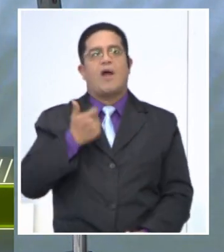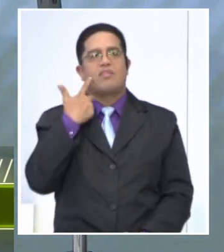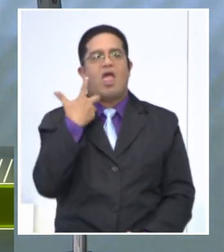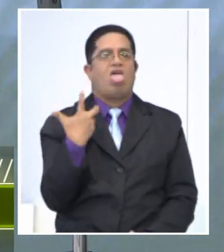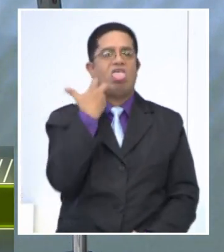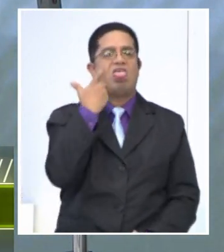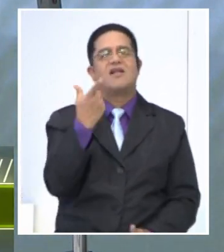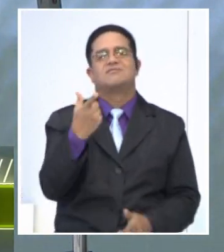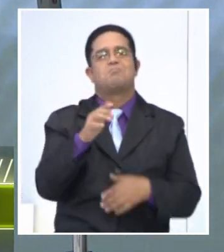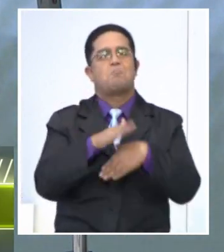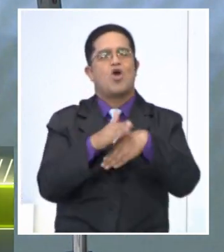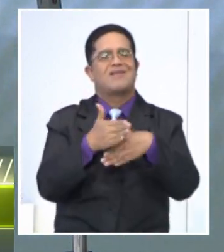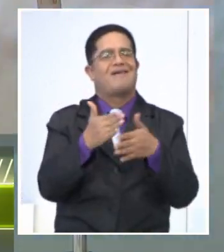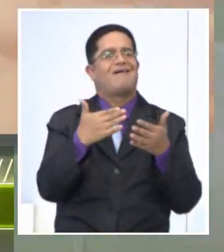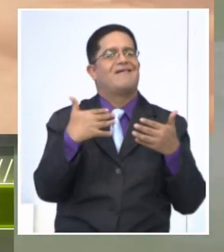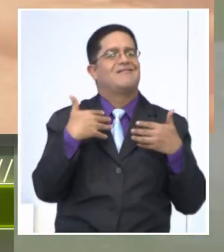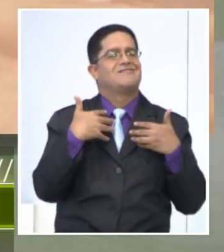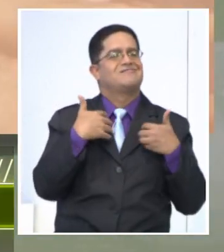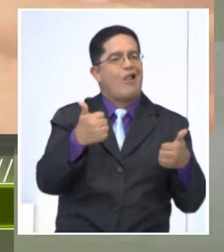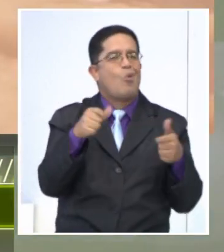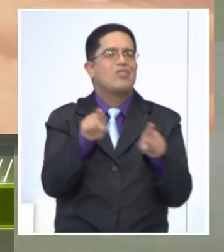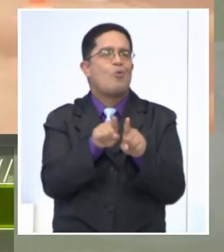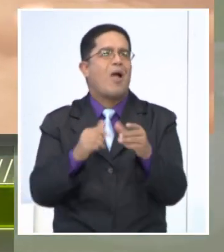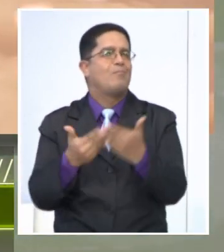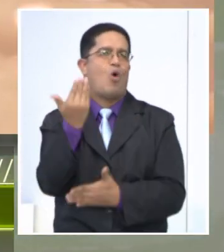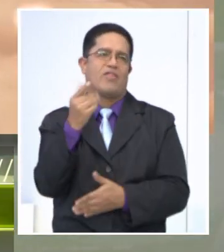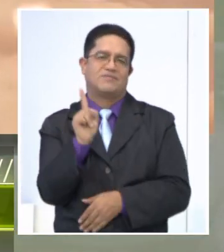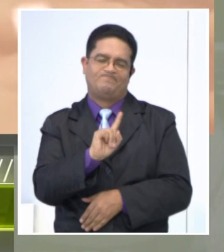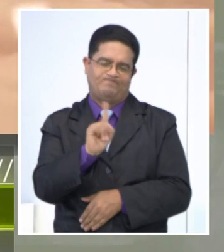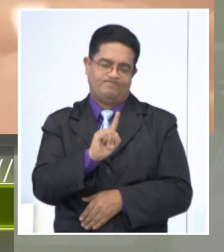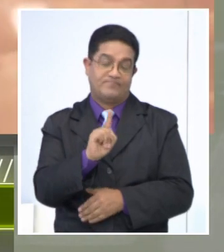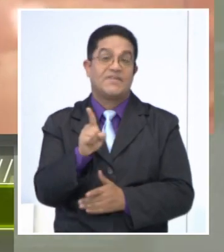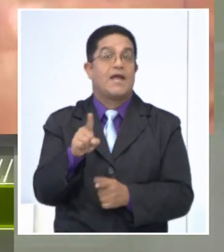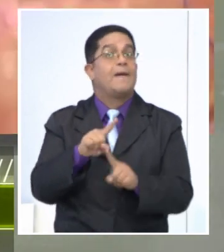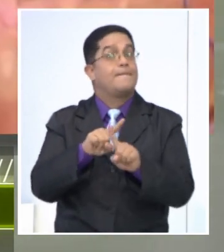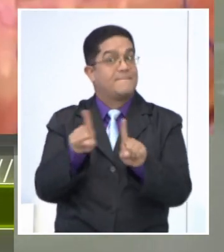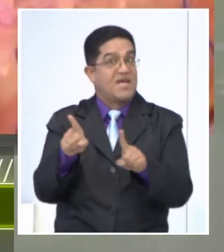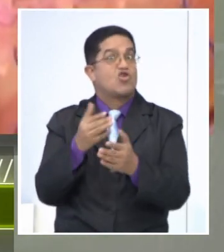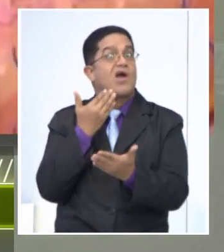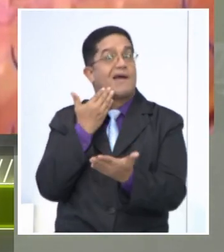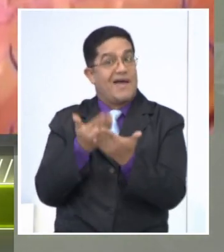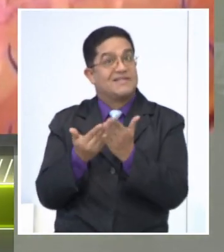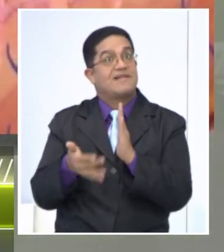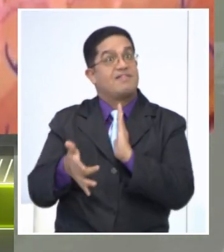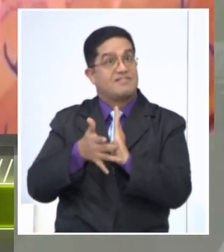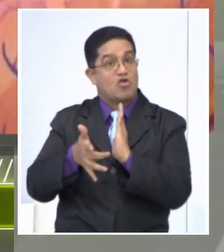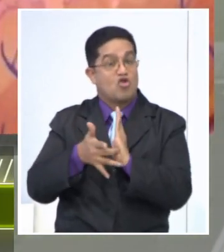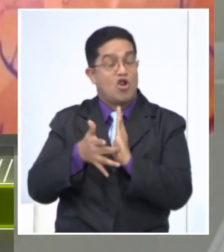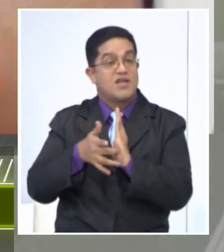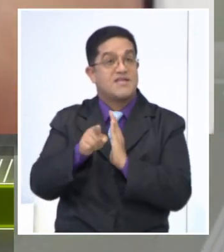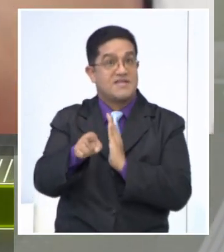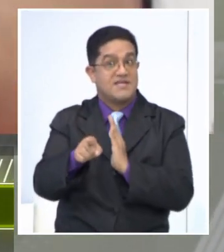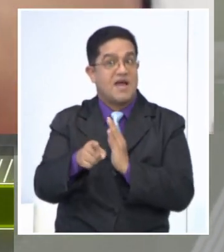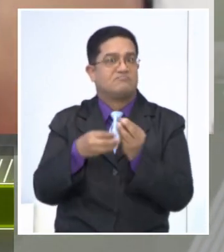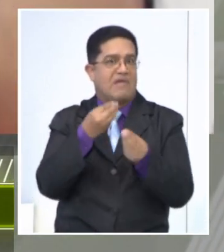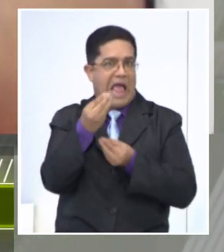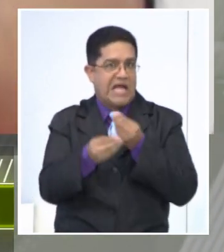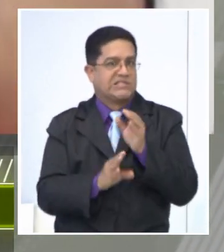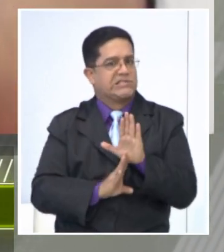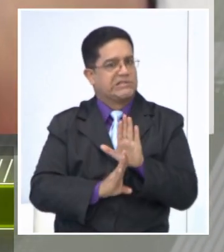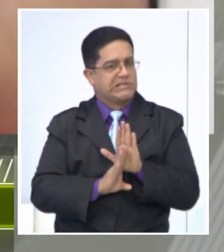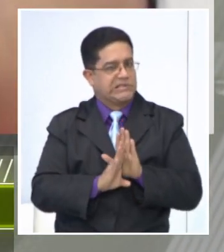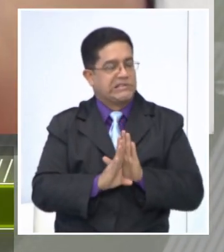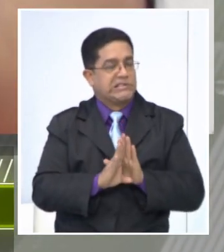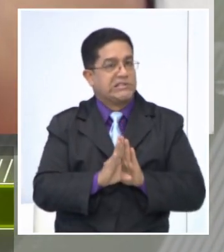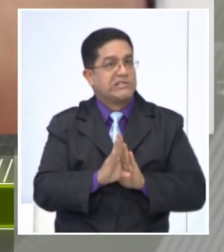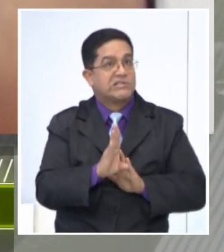moda. Y gracias a Dios, la tecnología 2024 ha permitido que todos estos productos mejoren en su tecnología